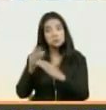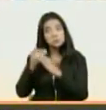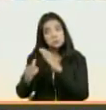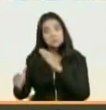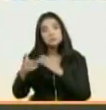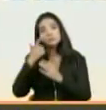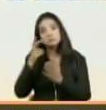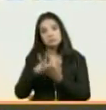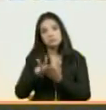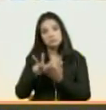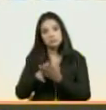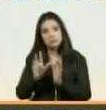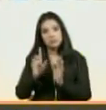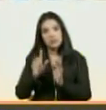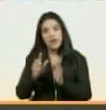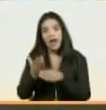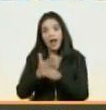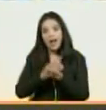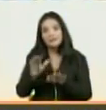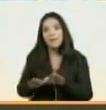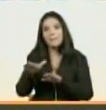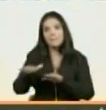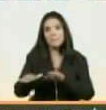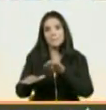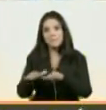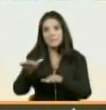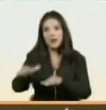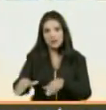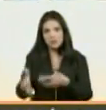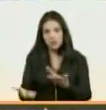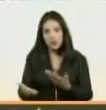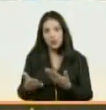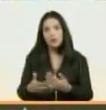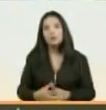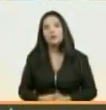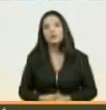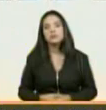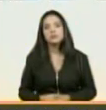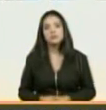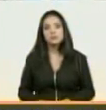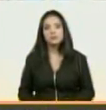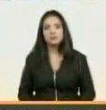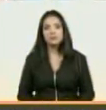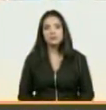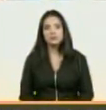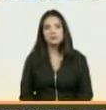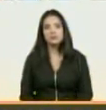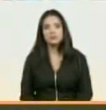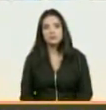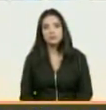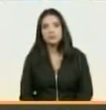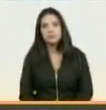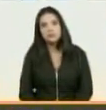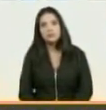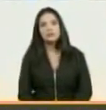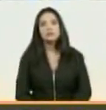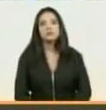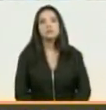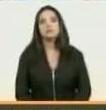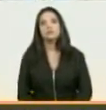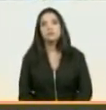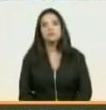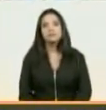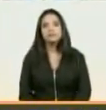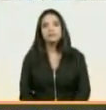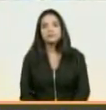cumpliera con el paso previo que corresponde a la Asamblea Nacional por parte de la Sala Constitucional. De no ser así, ante